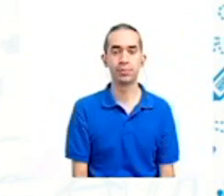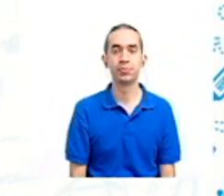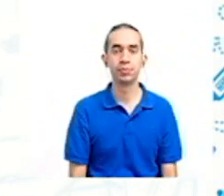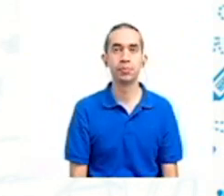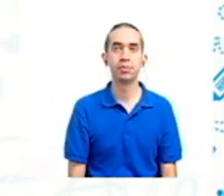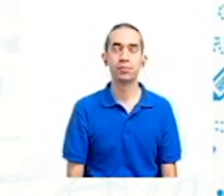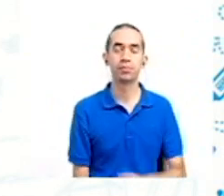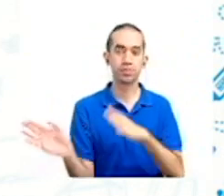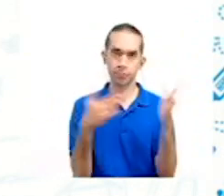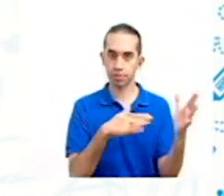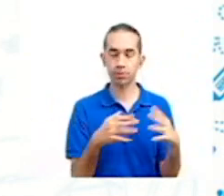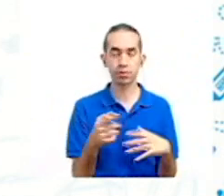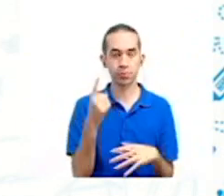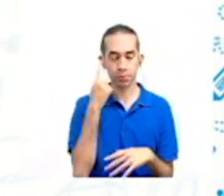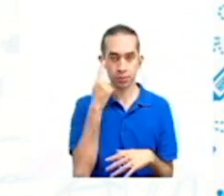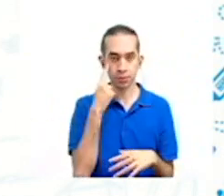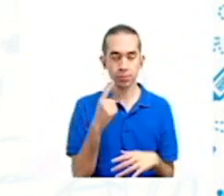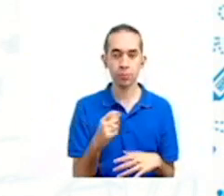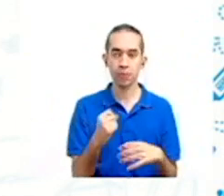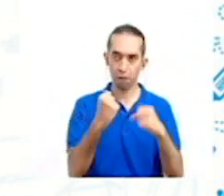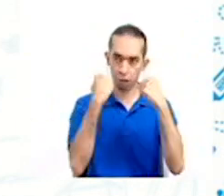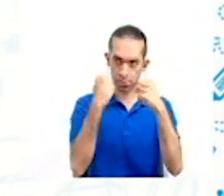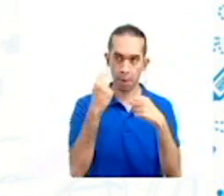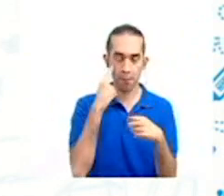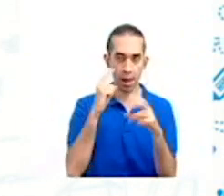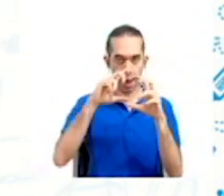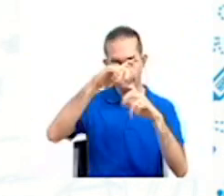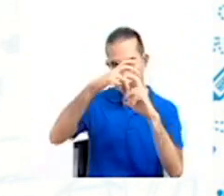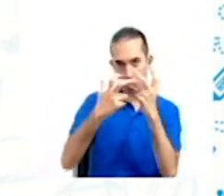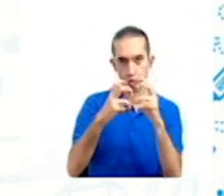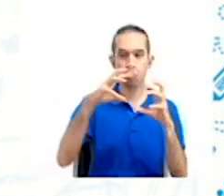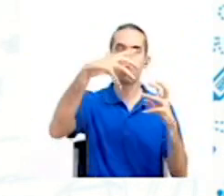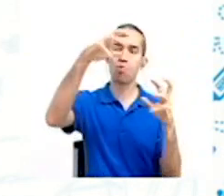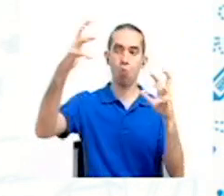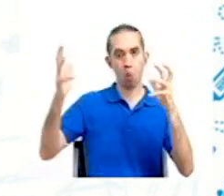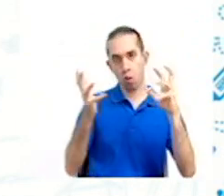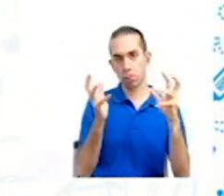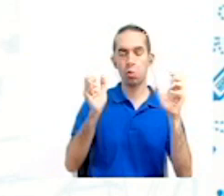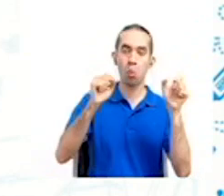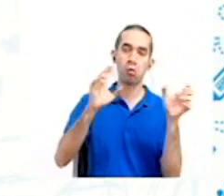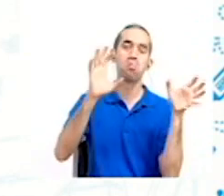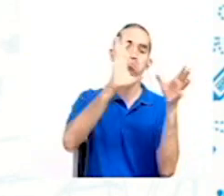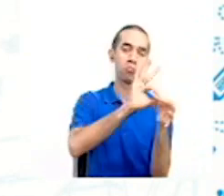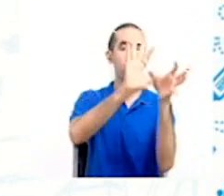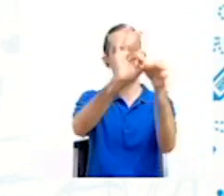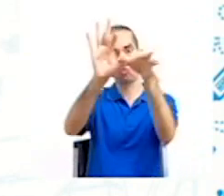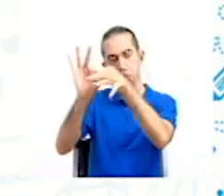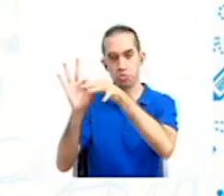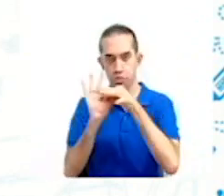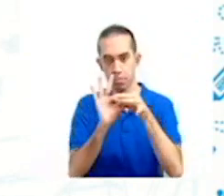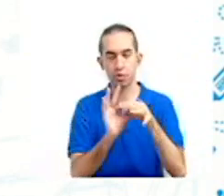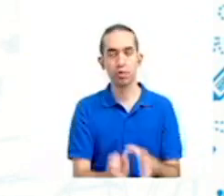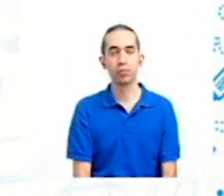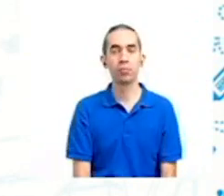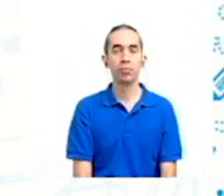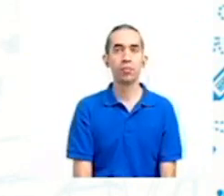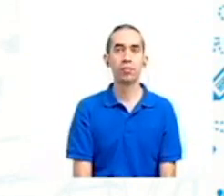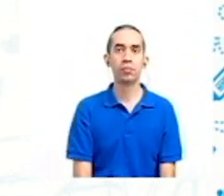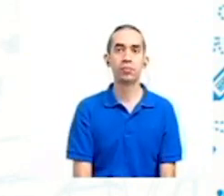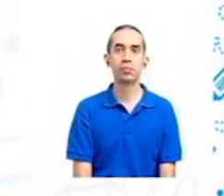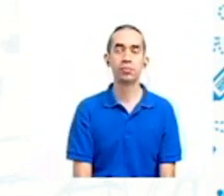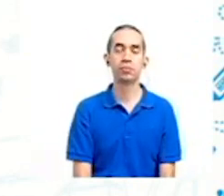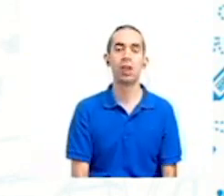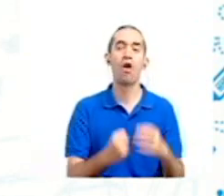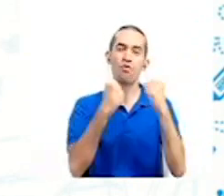fuerzas, ok, los átomos y las moléculas podrían unirse unas con otras. Entonces, las